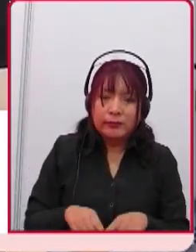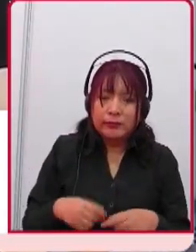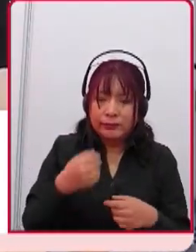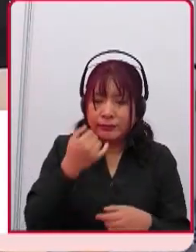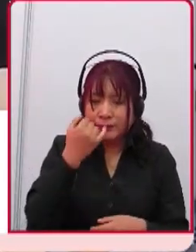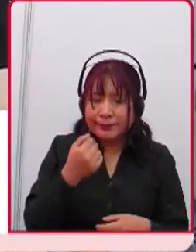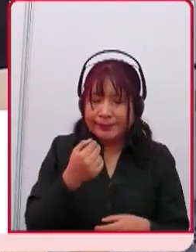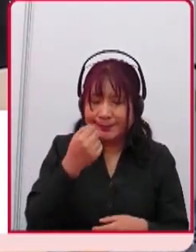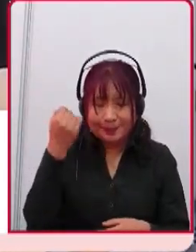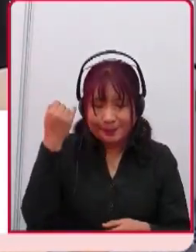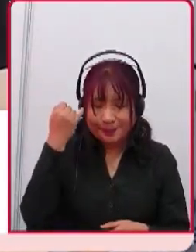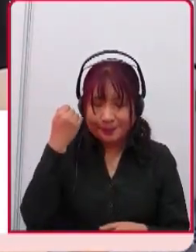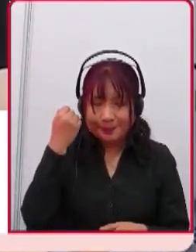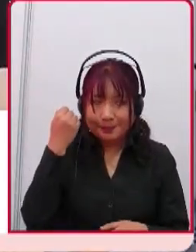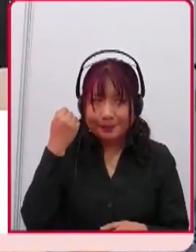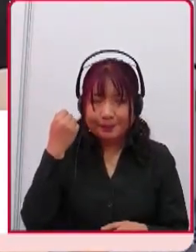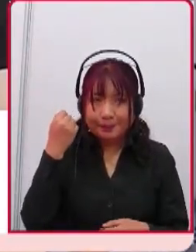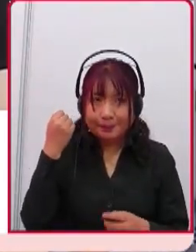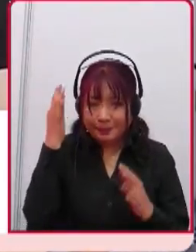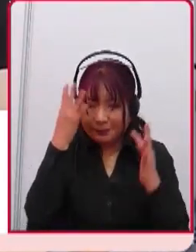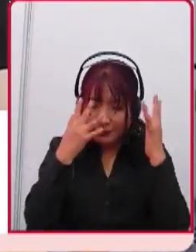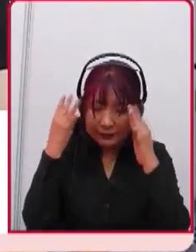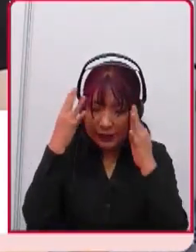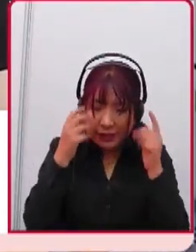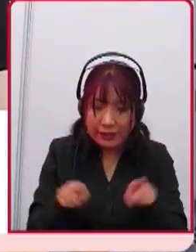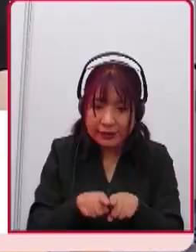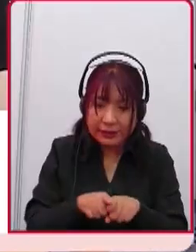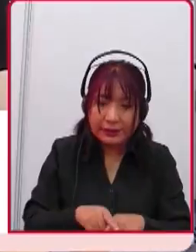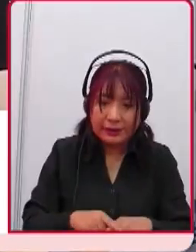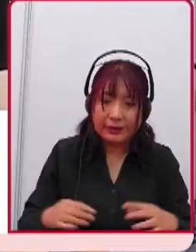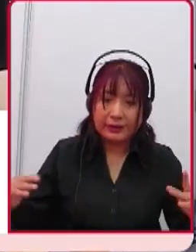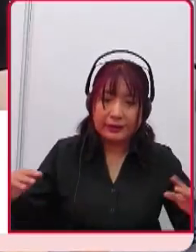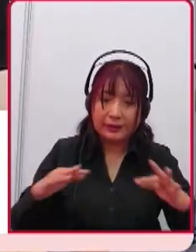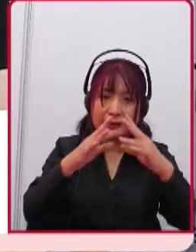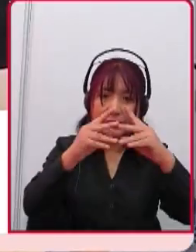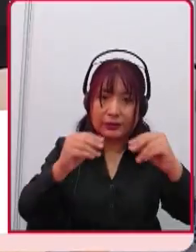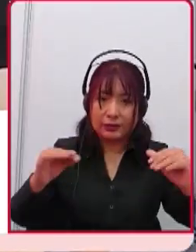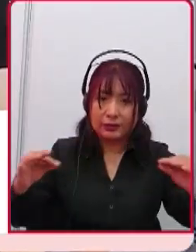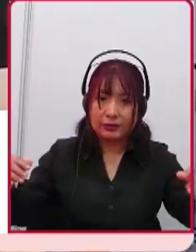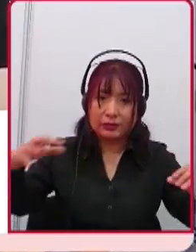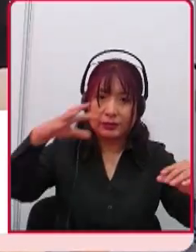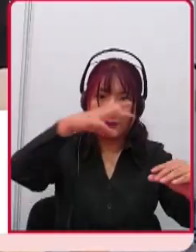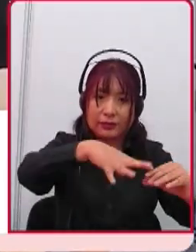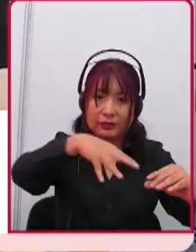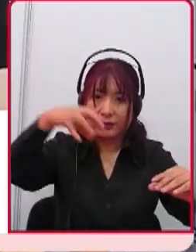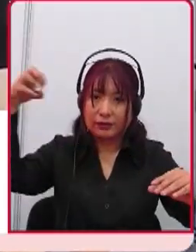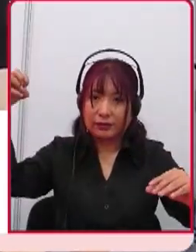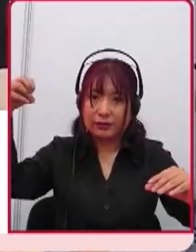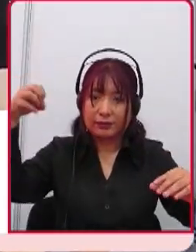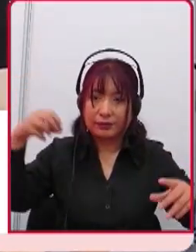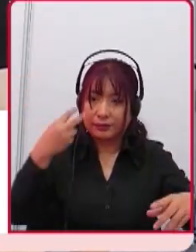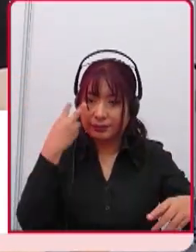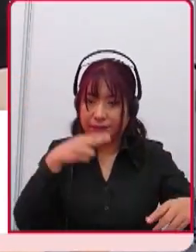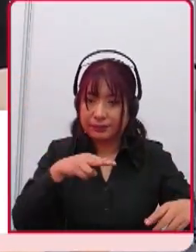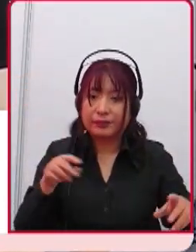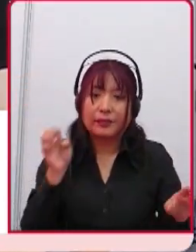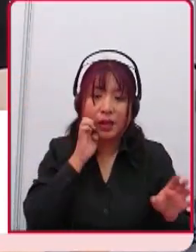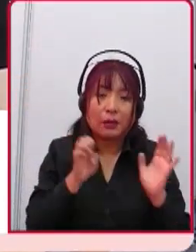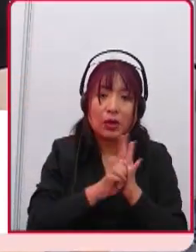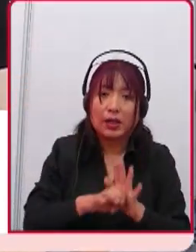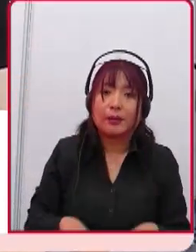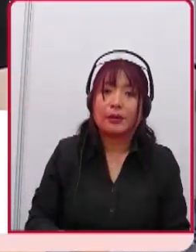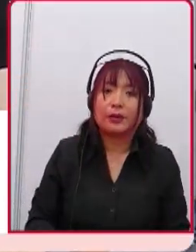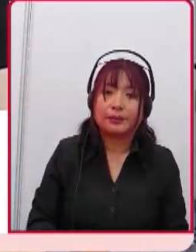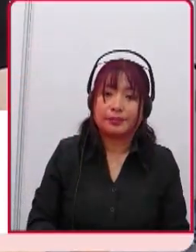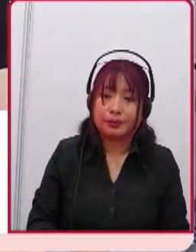pensando ya en la minería de Tajo Abierto, ¿han pensado ustedes en evaluar alternativas, por ejemplo, no sé,